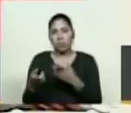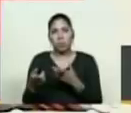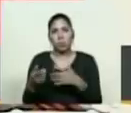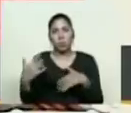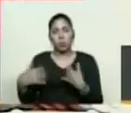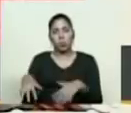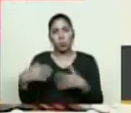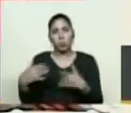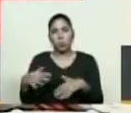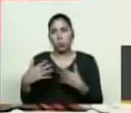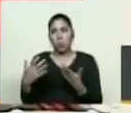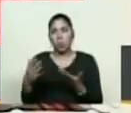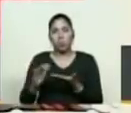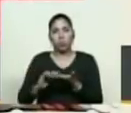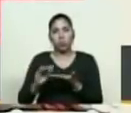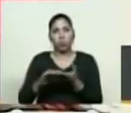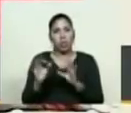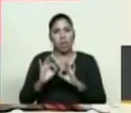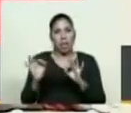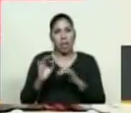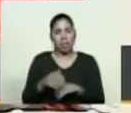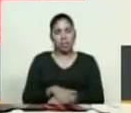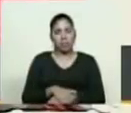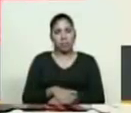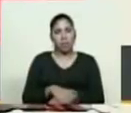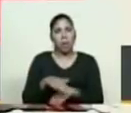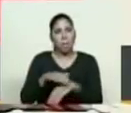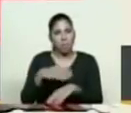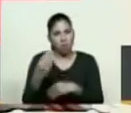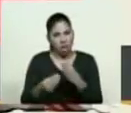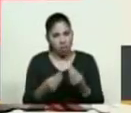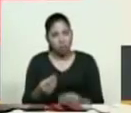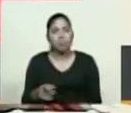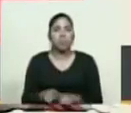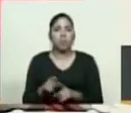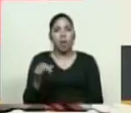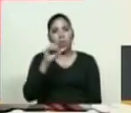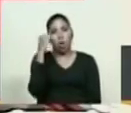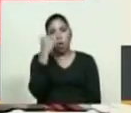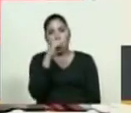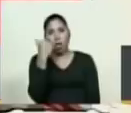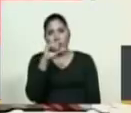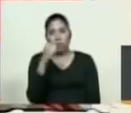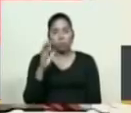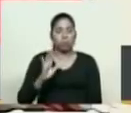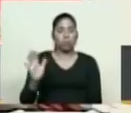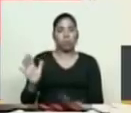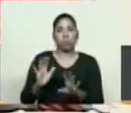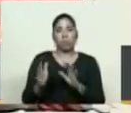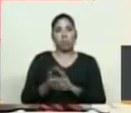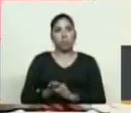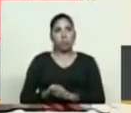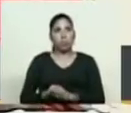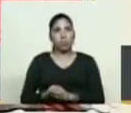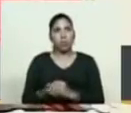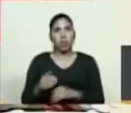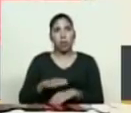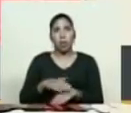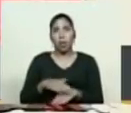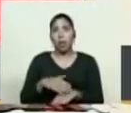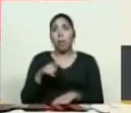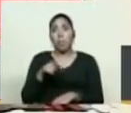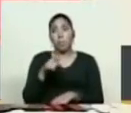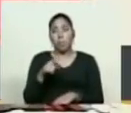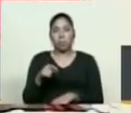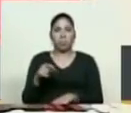droga, cuando están drogados hasta el alba. Cosa que seguramente en Colombia no tienen problema para dotarlo porque es el